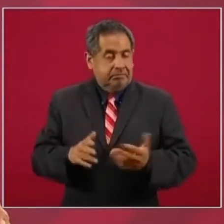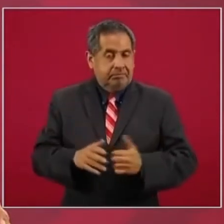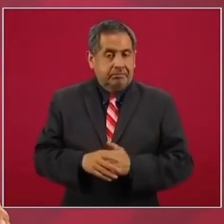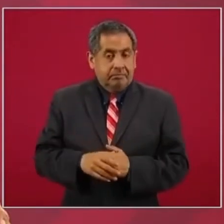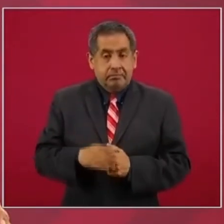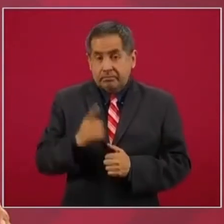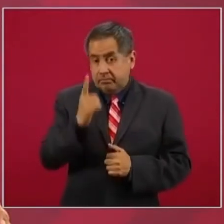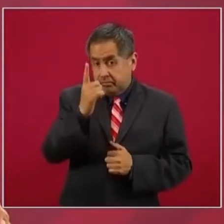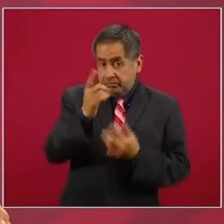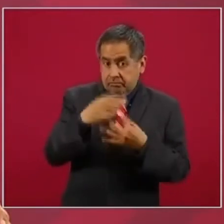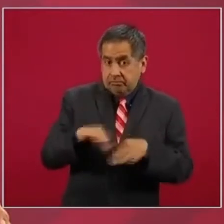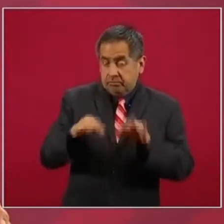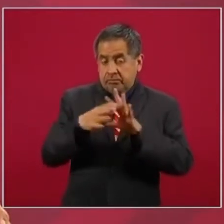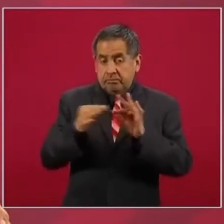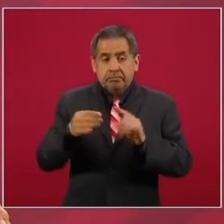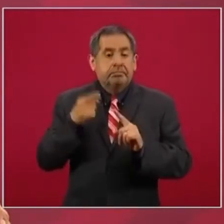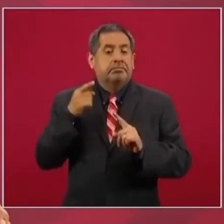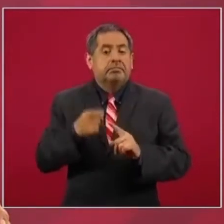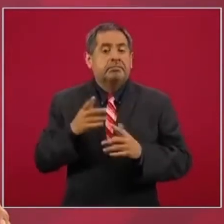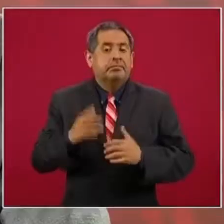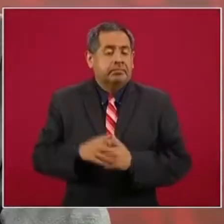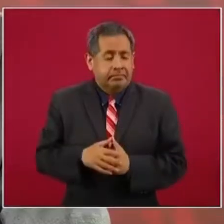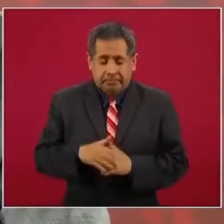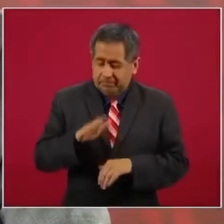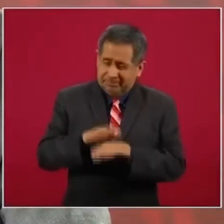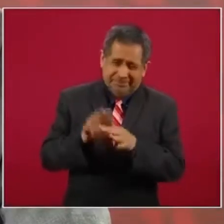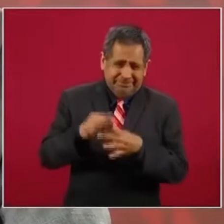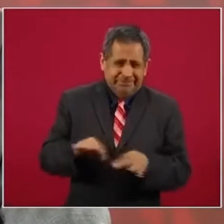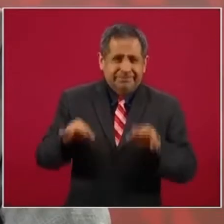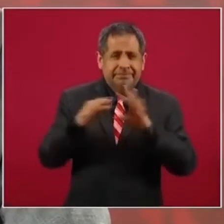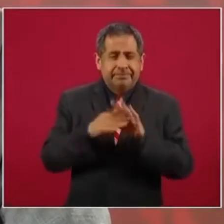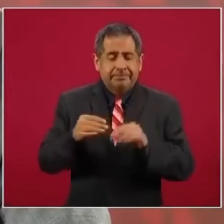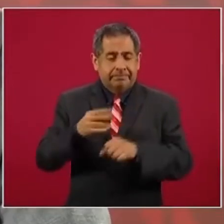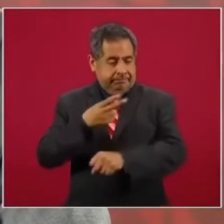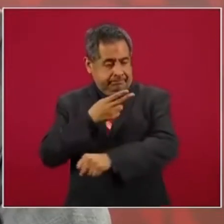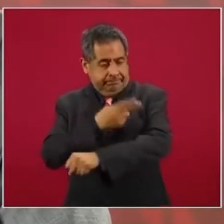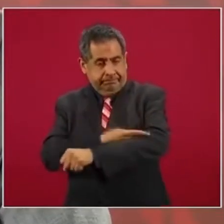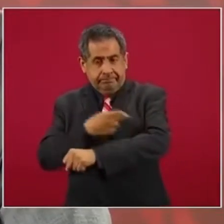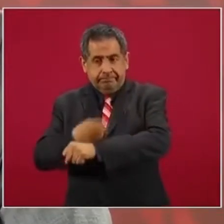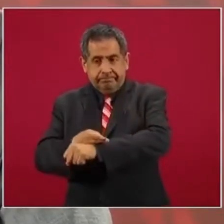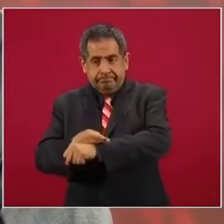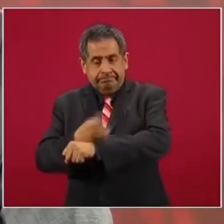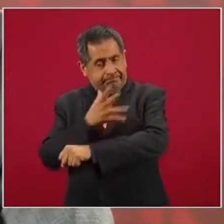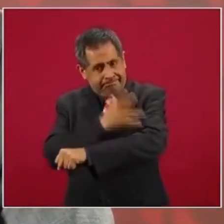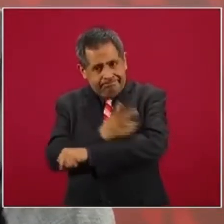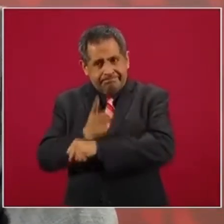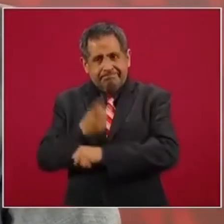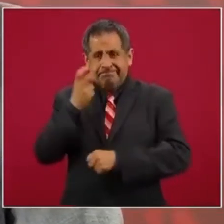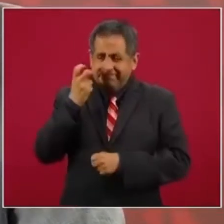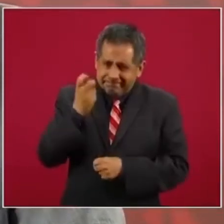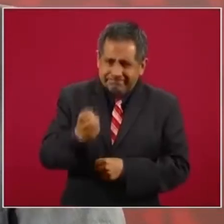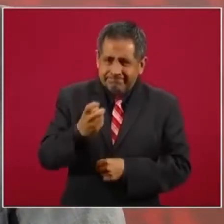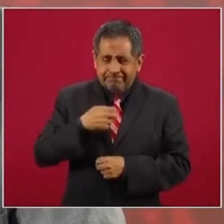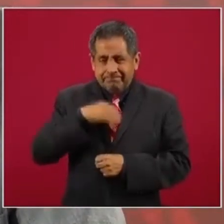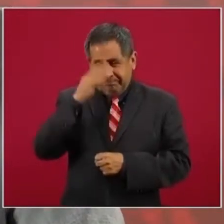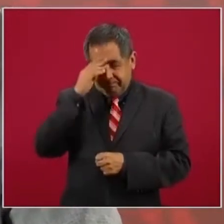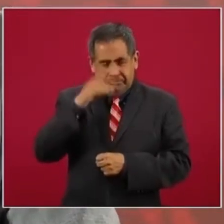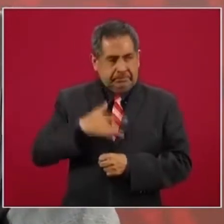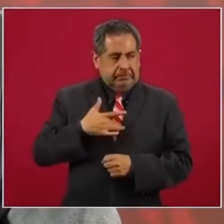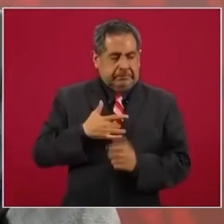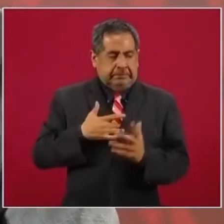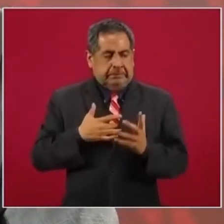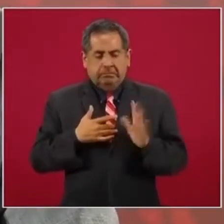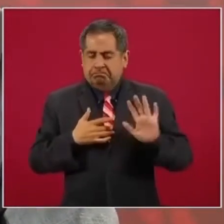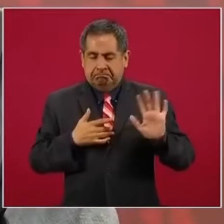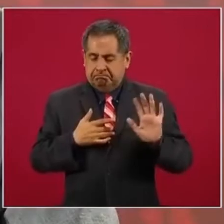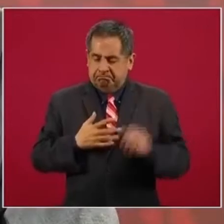Lo importante, lo más importante de todo es la honestidad y el tener vergüenza.